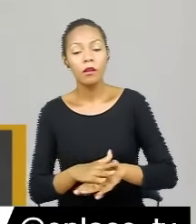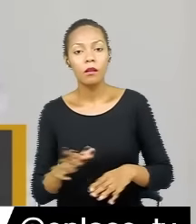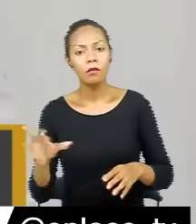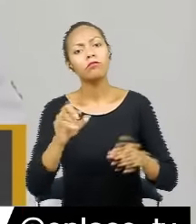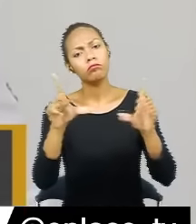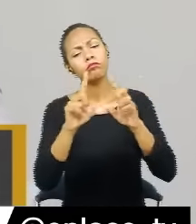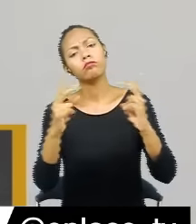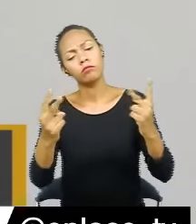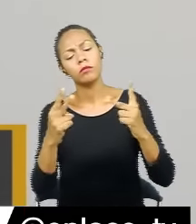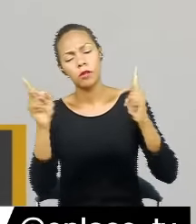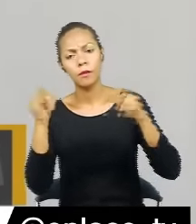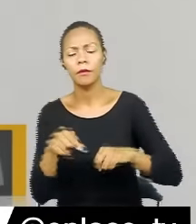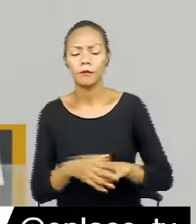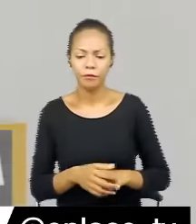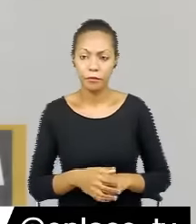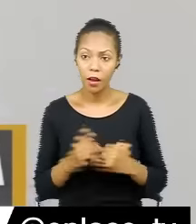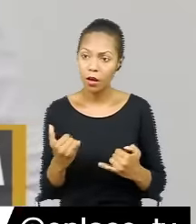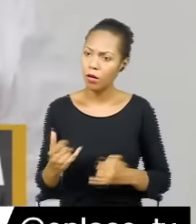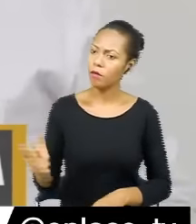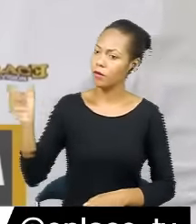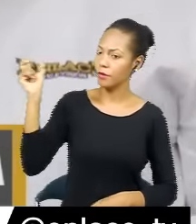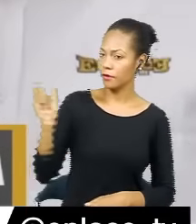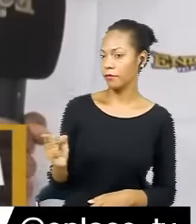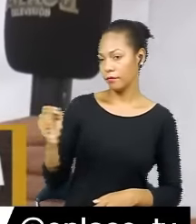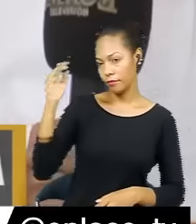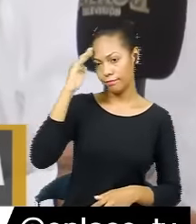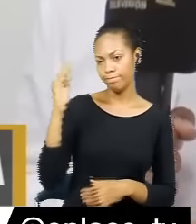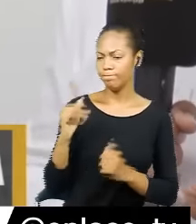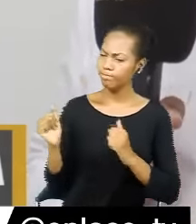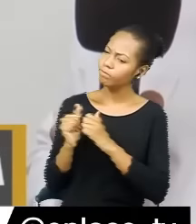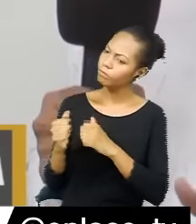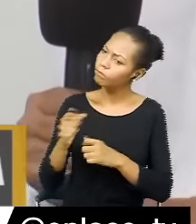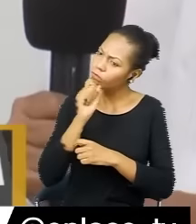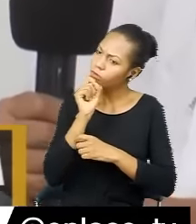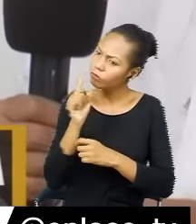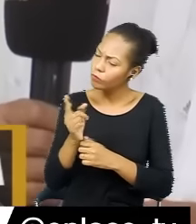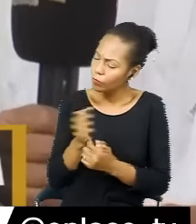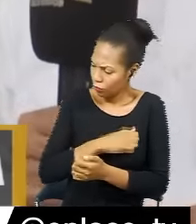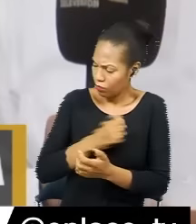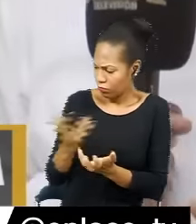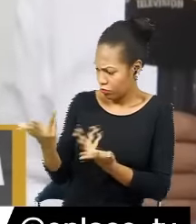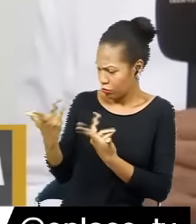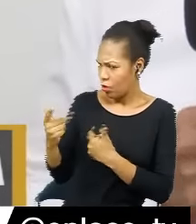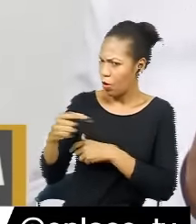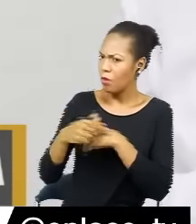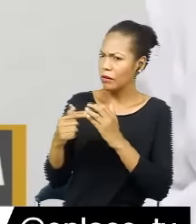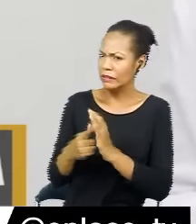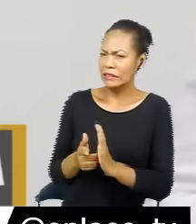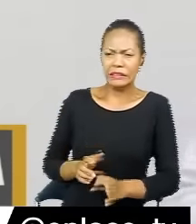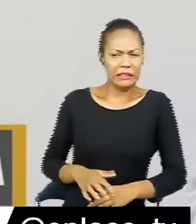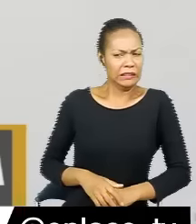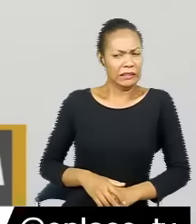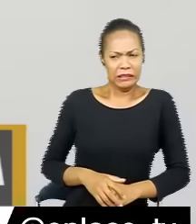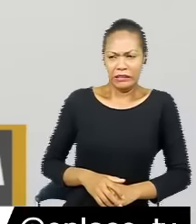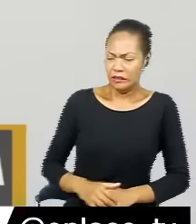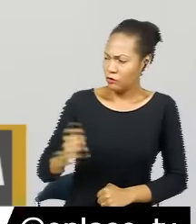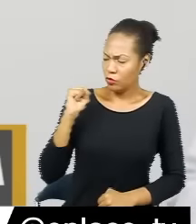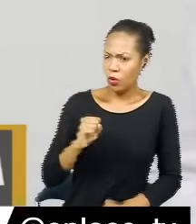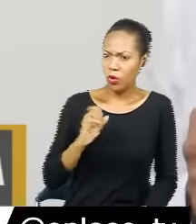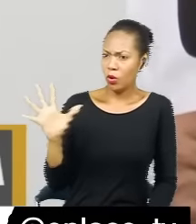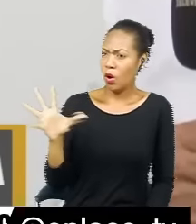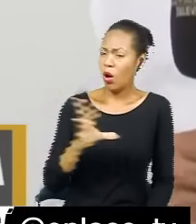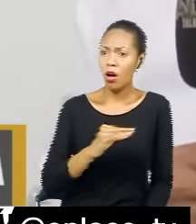teleaudiencia Enlace Noticias. A esta hora con el mayor Javier Alvear para dar detalles sobre este hecho horrible que se ha conocido en la ciudad, que ha espantado